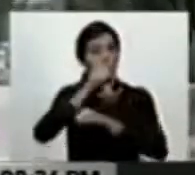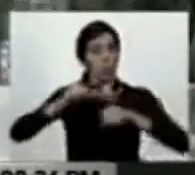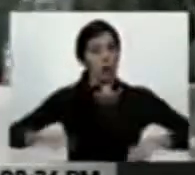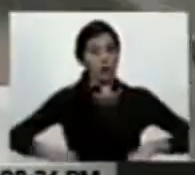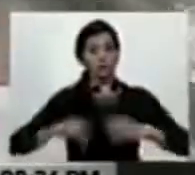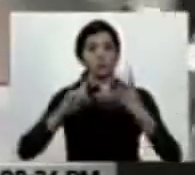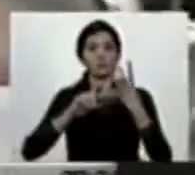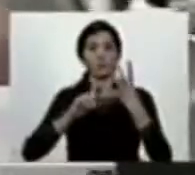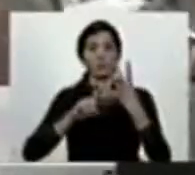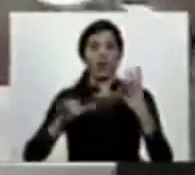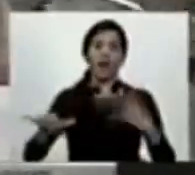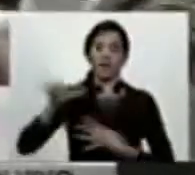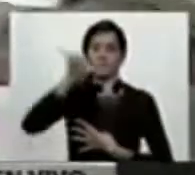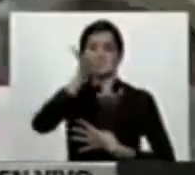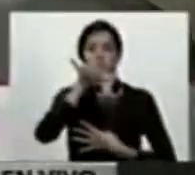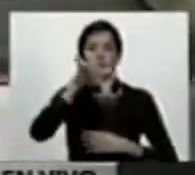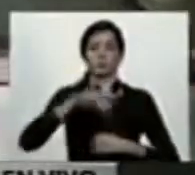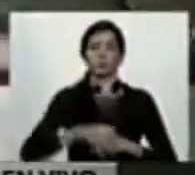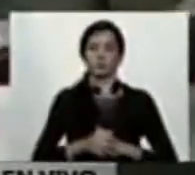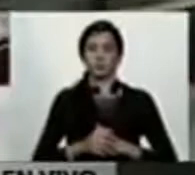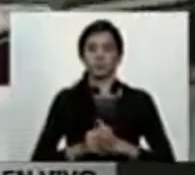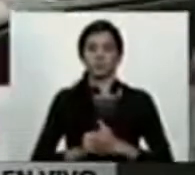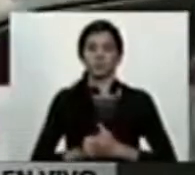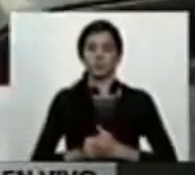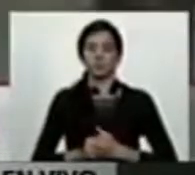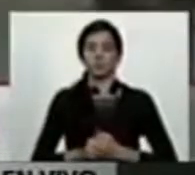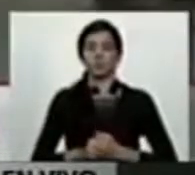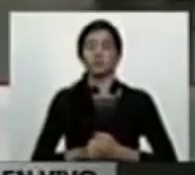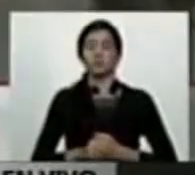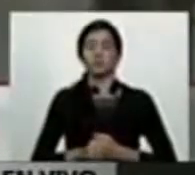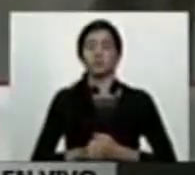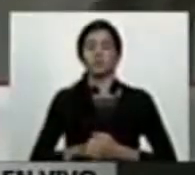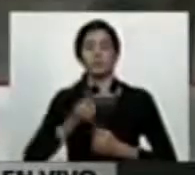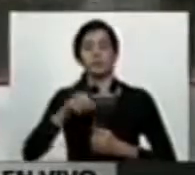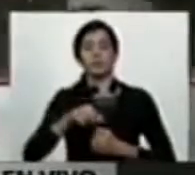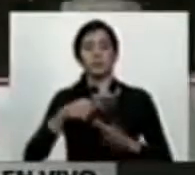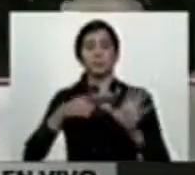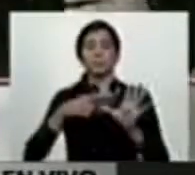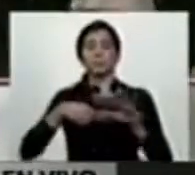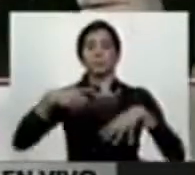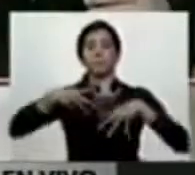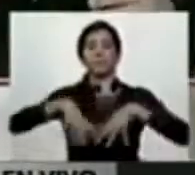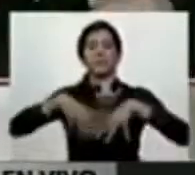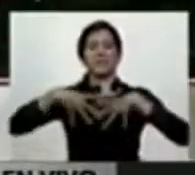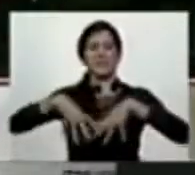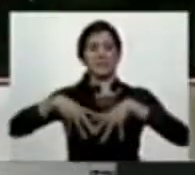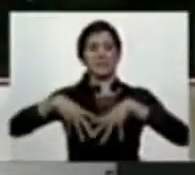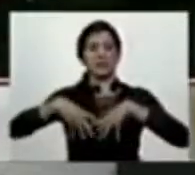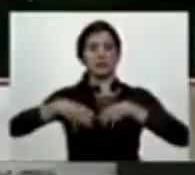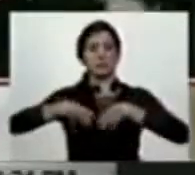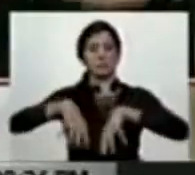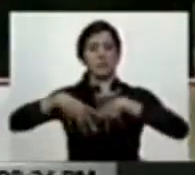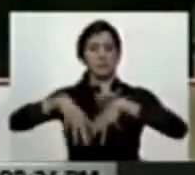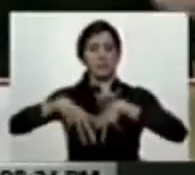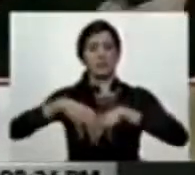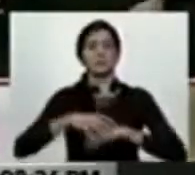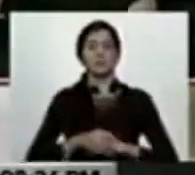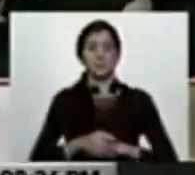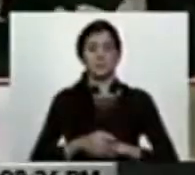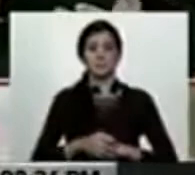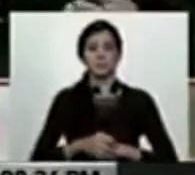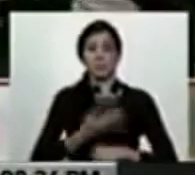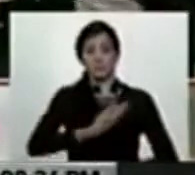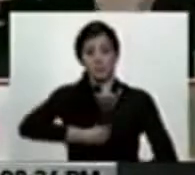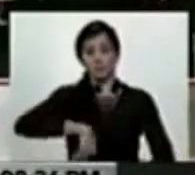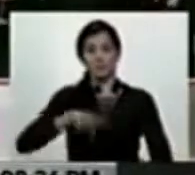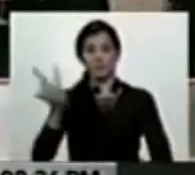y también de la Aviación Militar Bolivariana y también de la Milicia Nacional Bolivariana. Y es que para el presidente de la